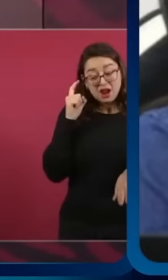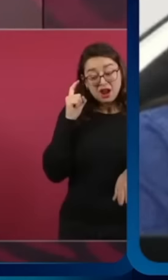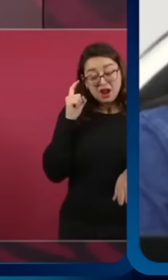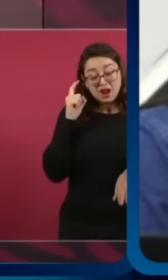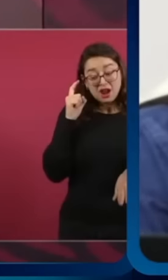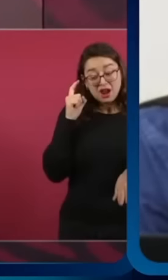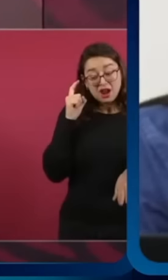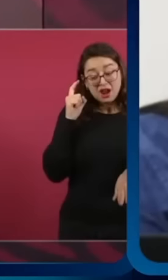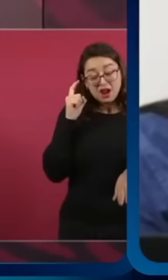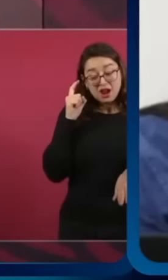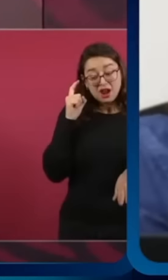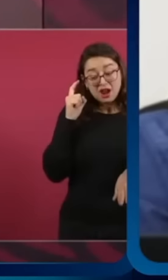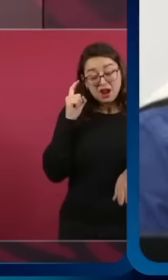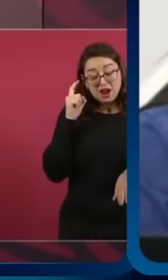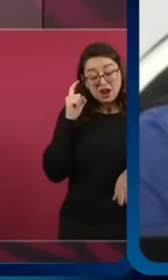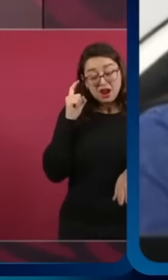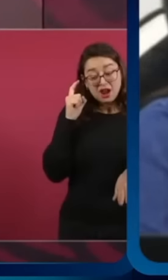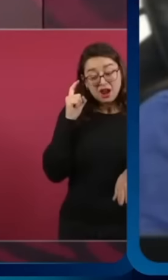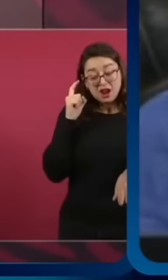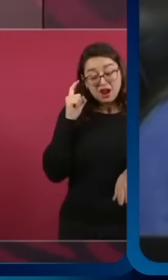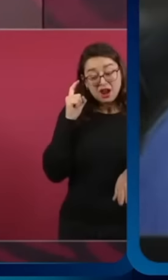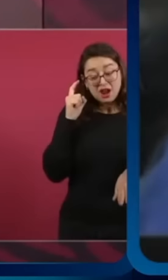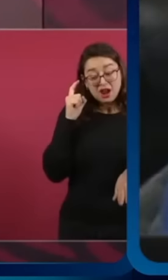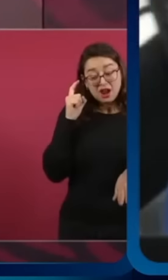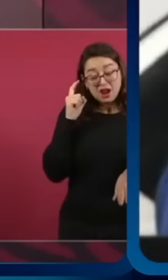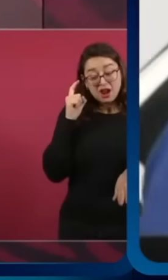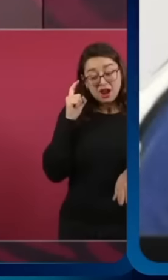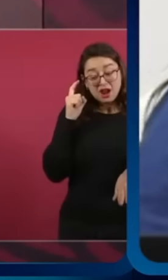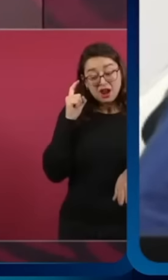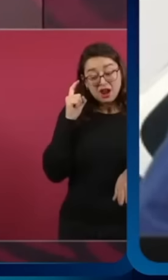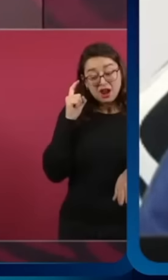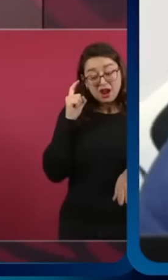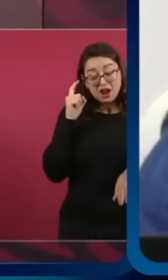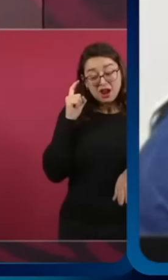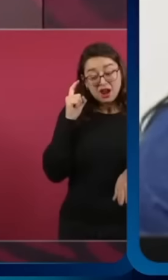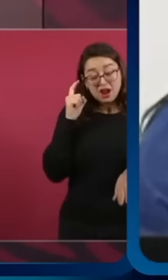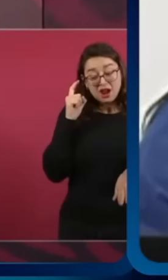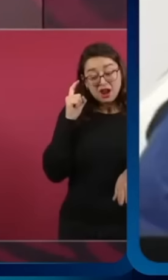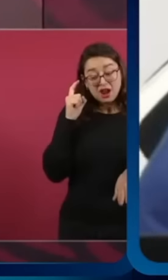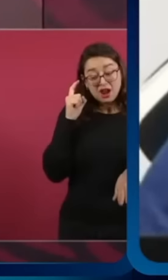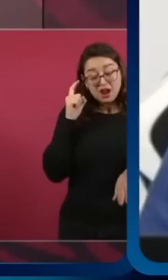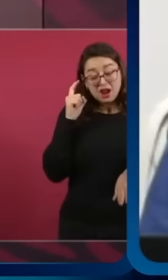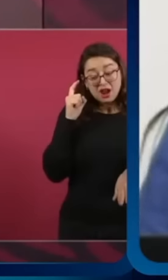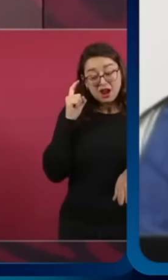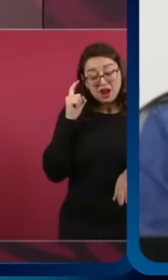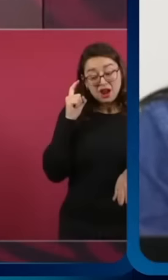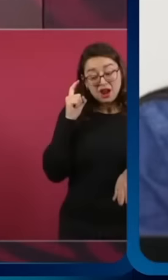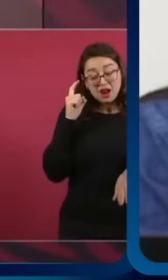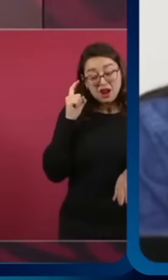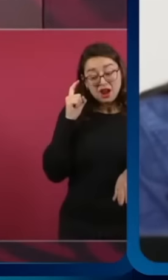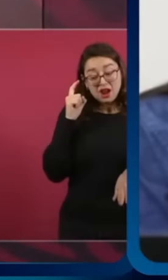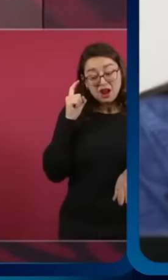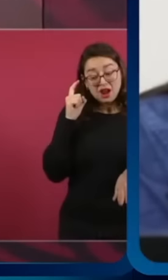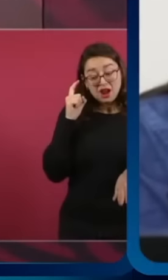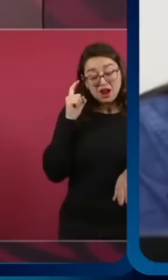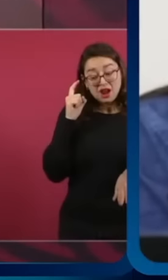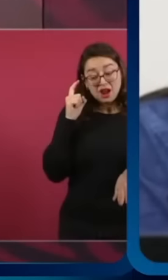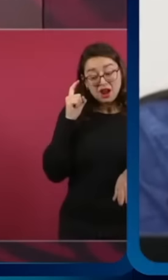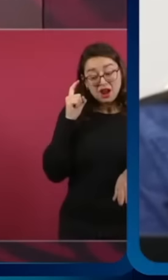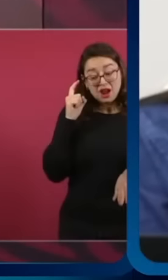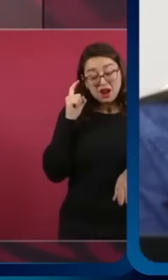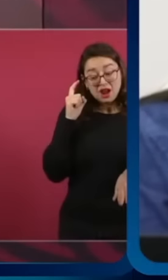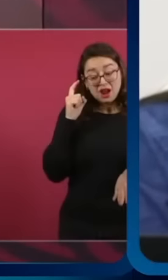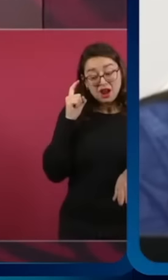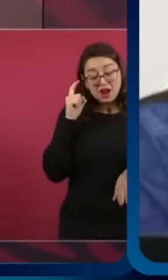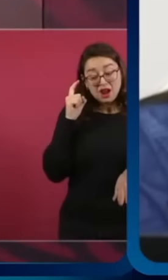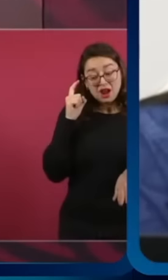domingo, que valga la pena, porque no me quiero... Me imagino que debe ser cuando eres como el presidente Andrés Manuel López Obrador,